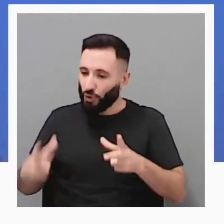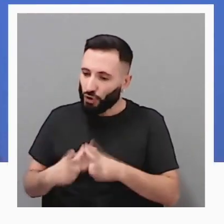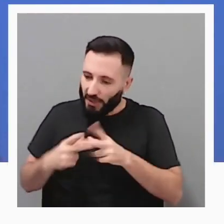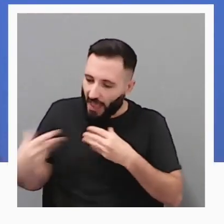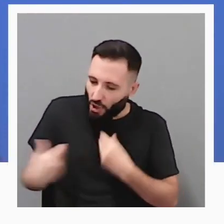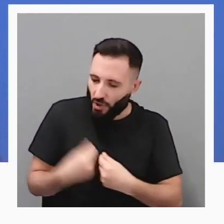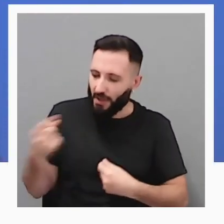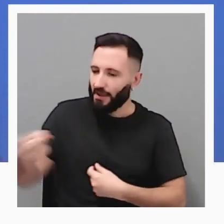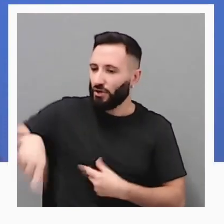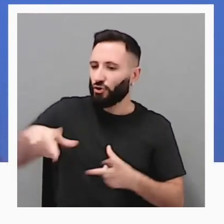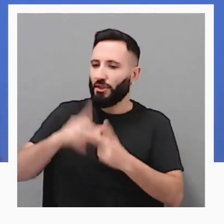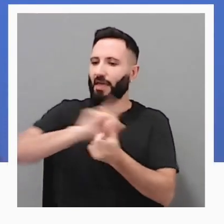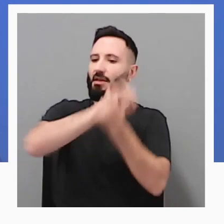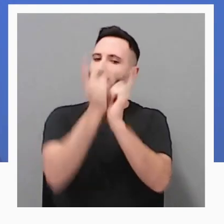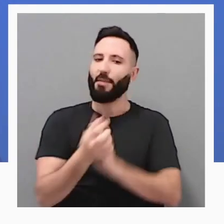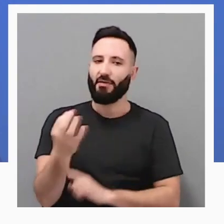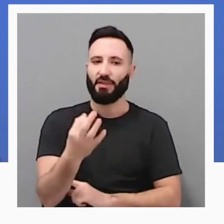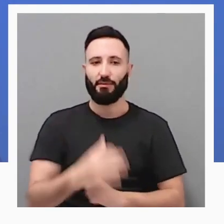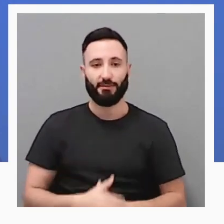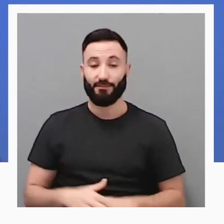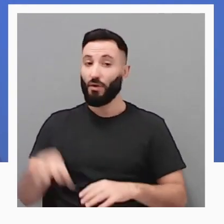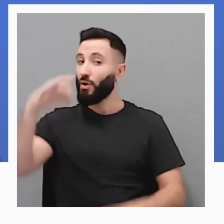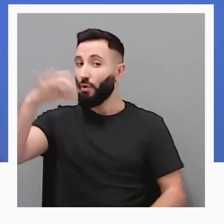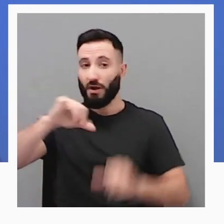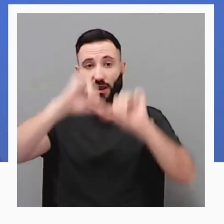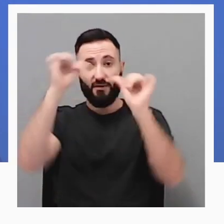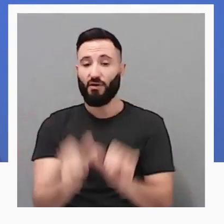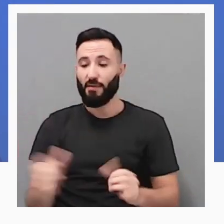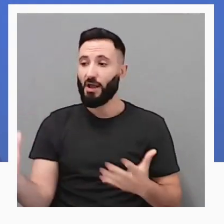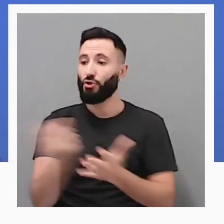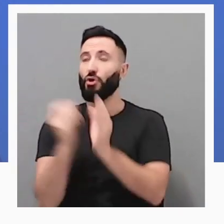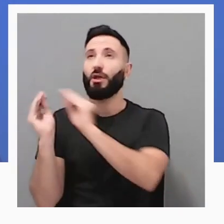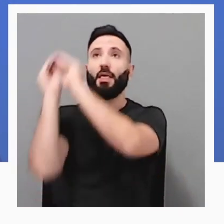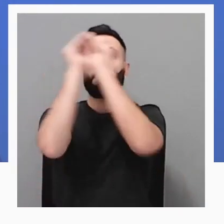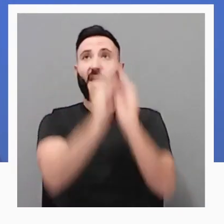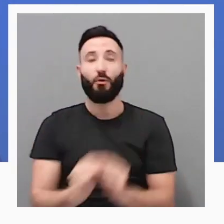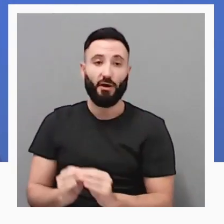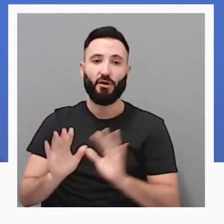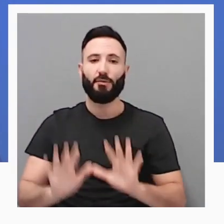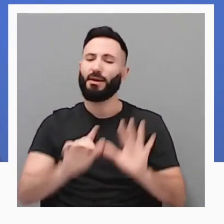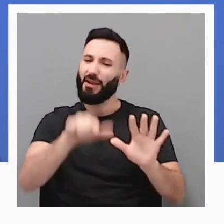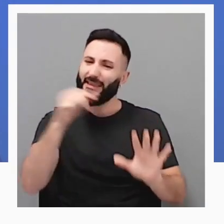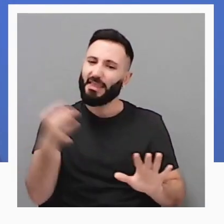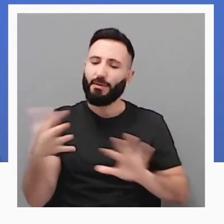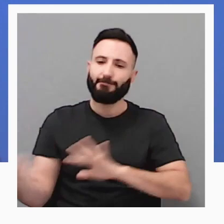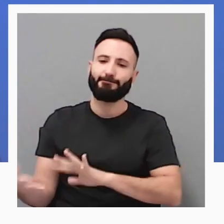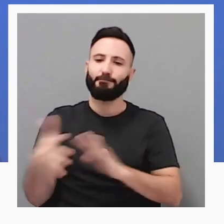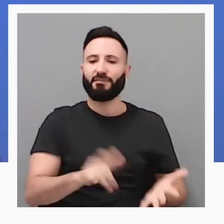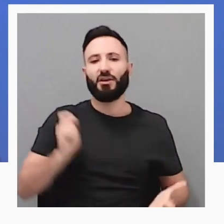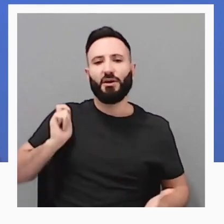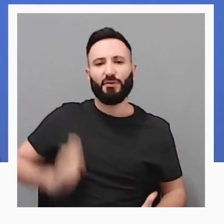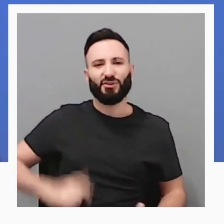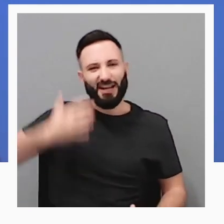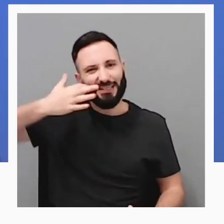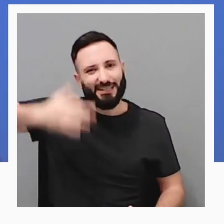a base de nuestro trabajo. La única manera es que nos pongamos todos de acuerdo, pero que pasa por ahí, pasa por una profesionalización seria, por